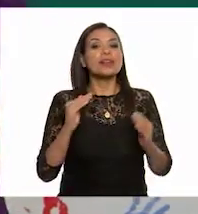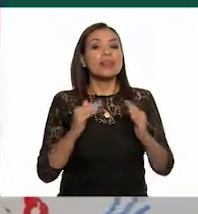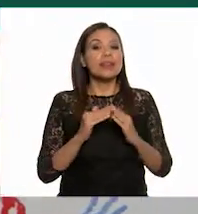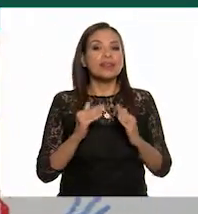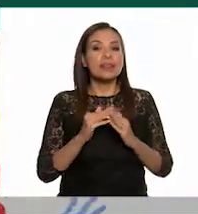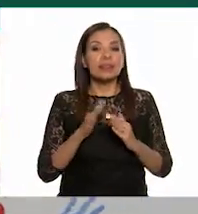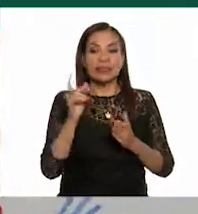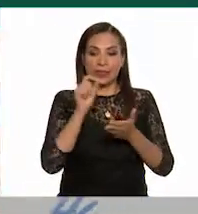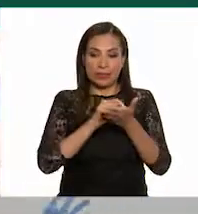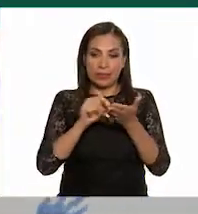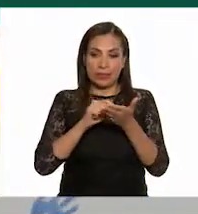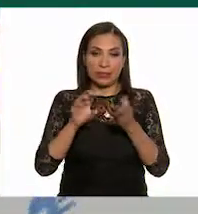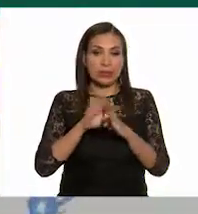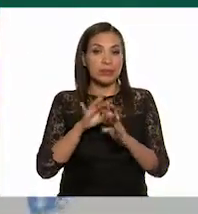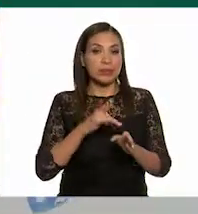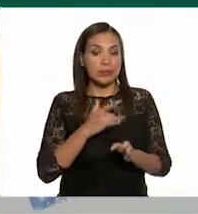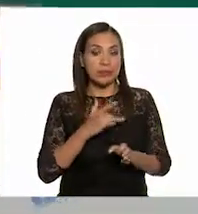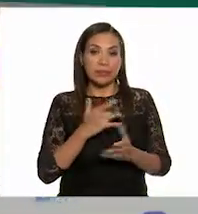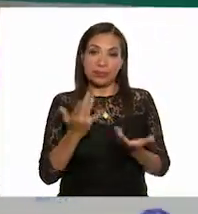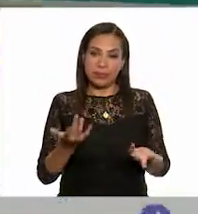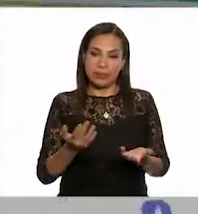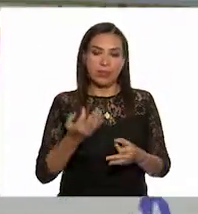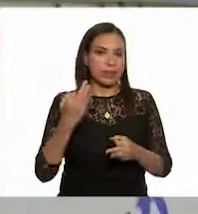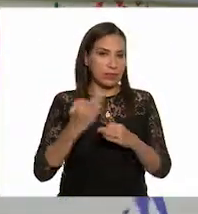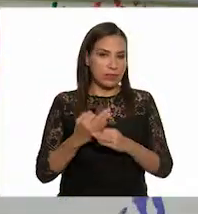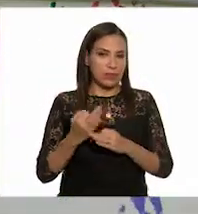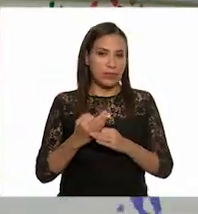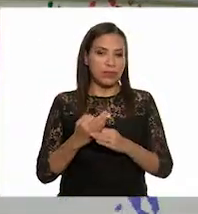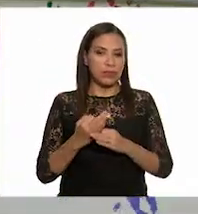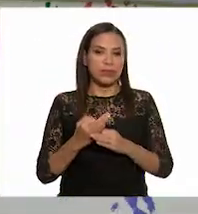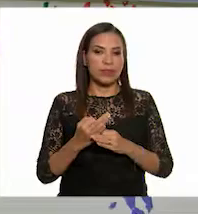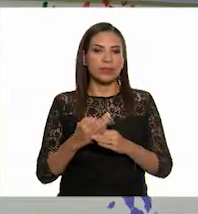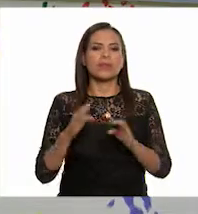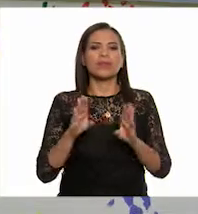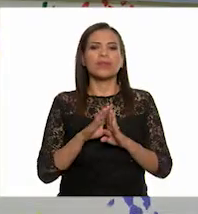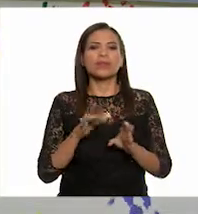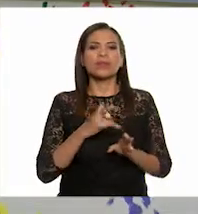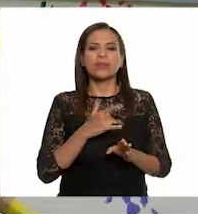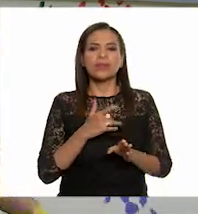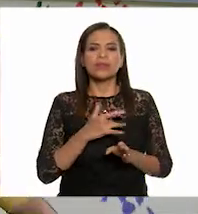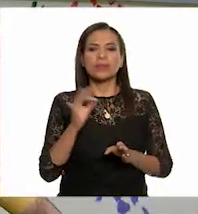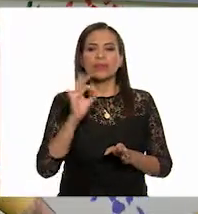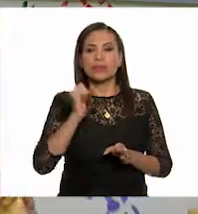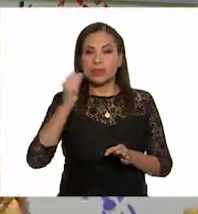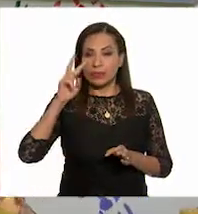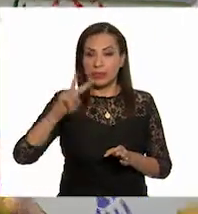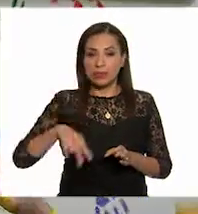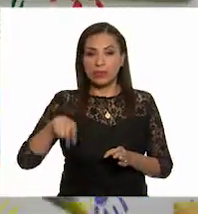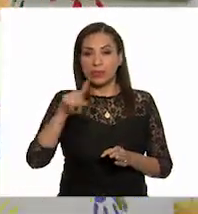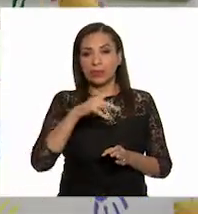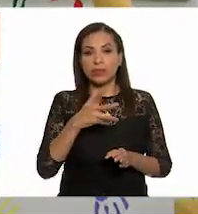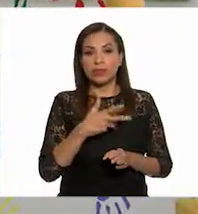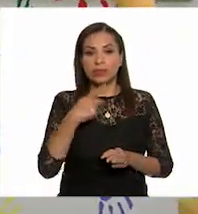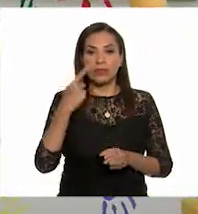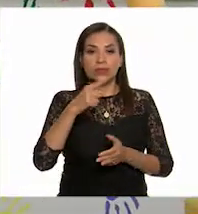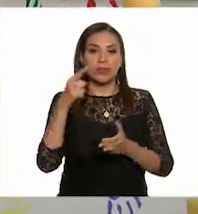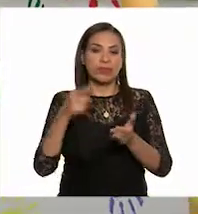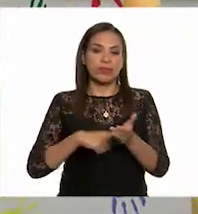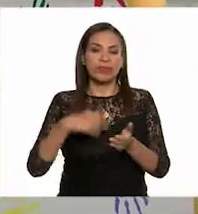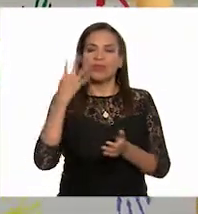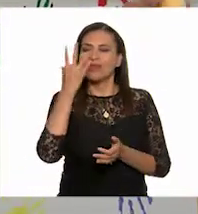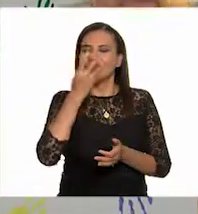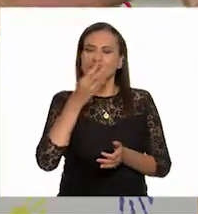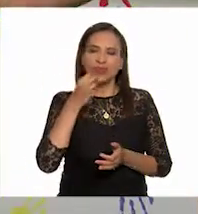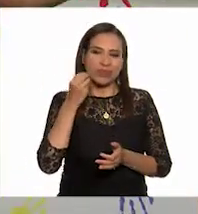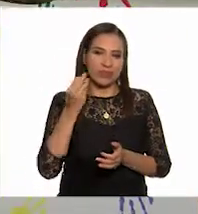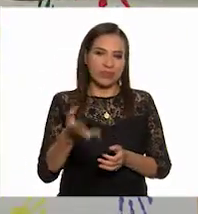casa, ya escribieron cómo se sienten en este momento? ¿Y cómo se sentirían si en realidad estuvieran en ese lugar tan